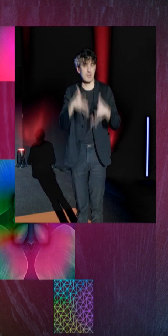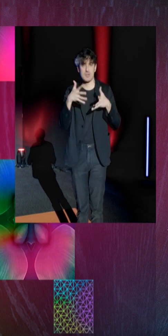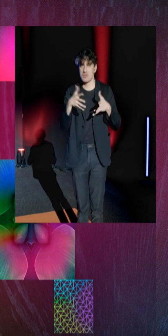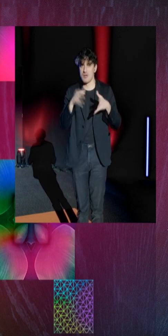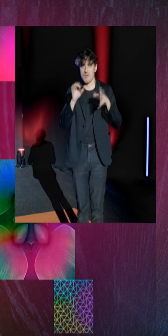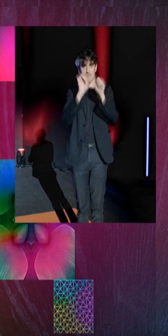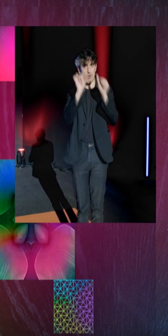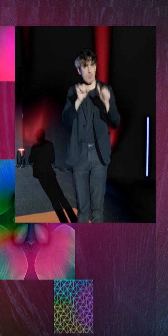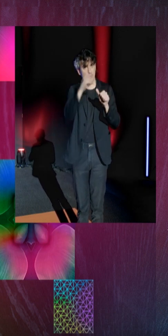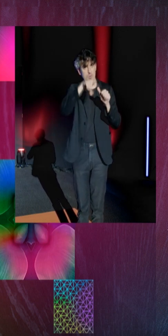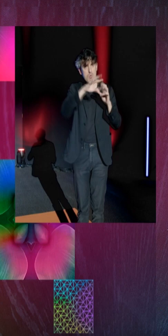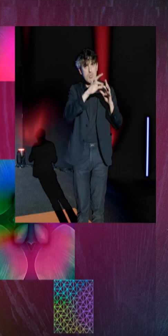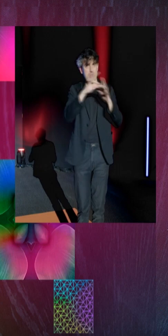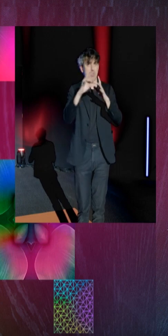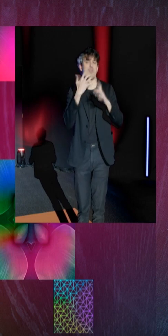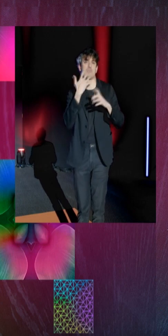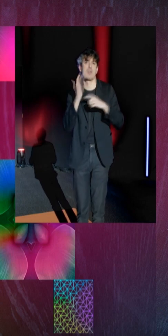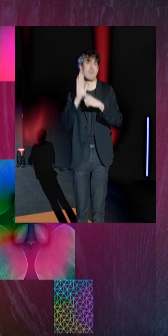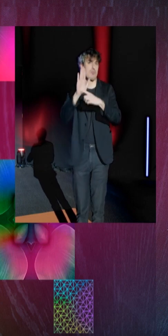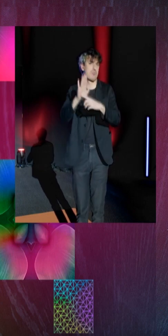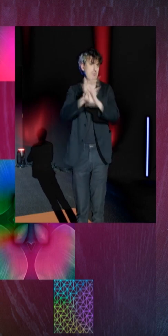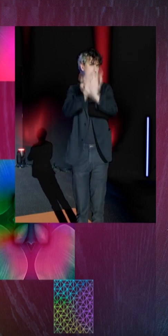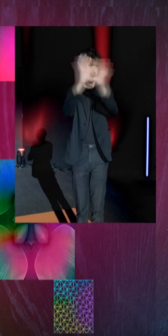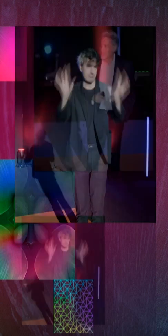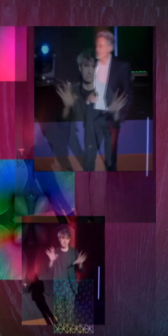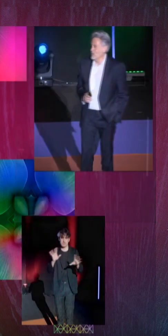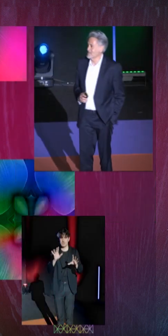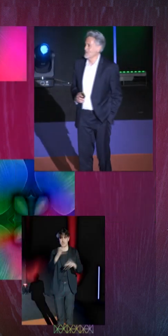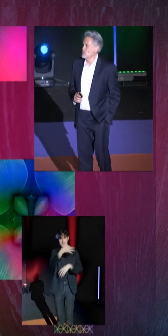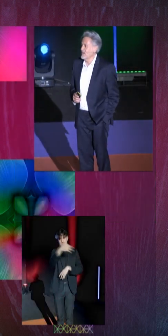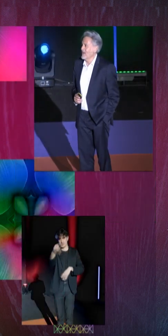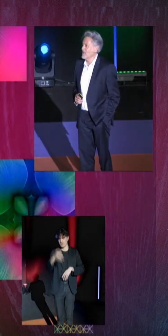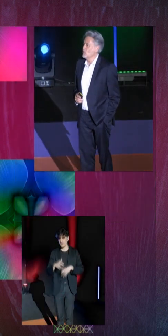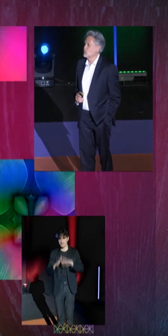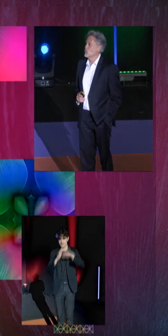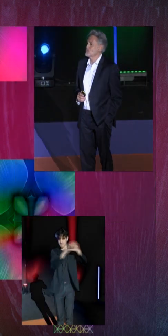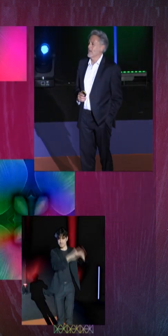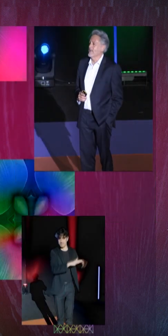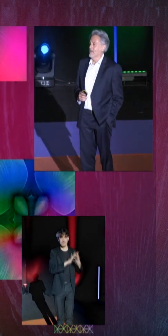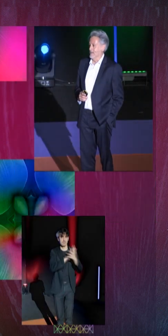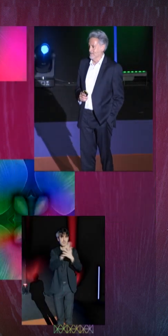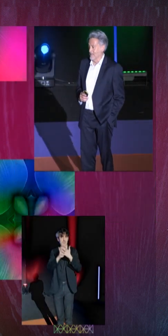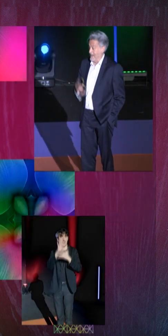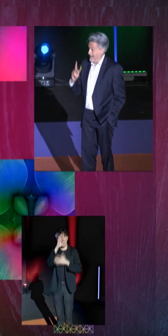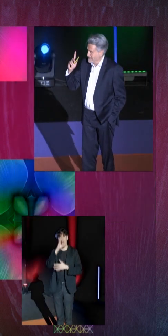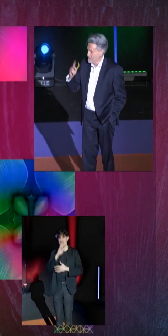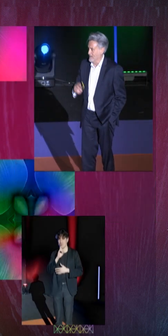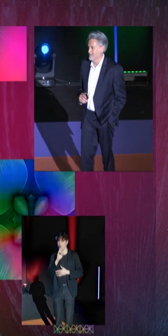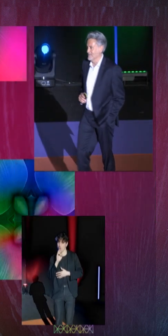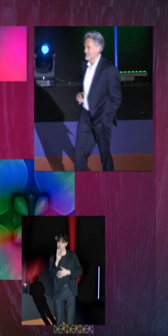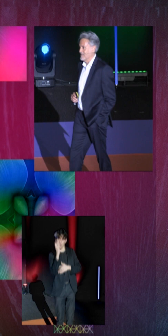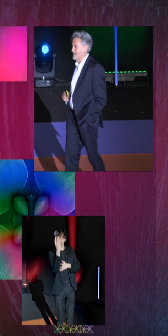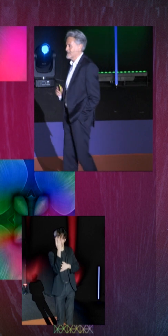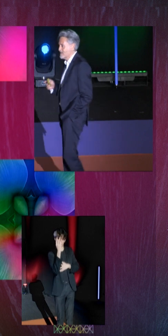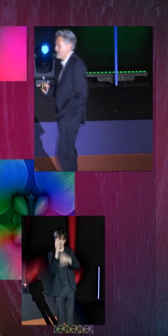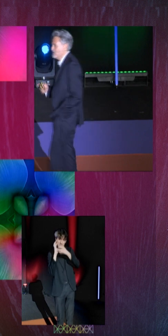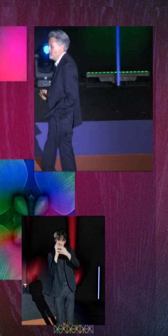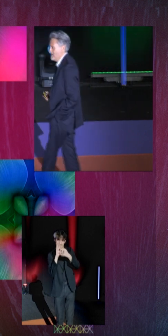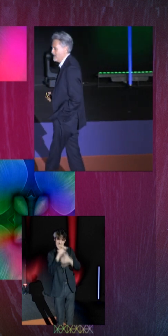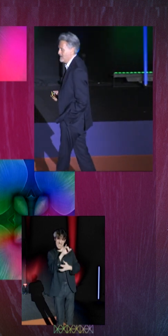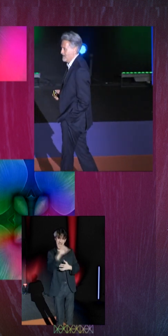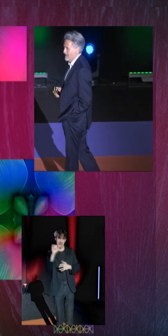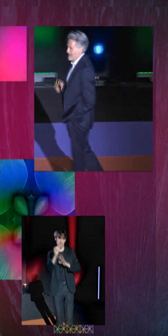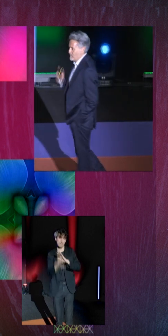en que lidera con el ejemplo yo creo que es excepcional bueno hemos hablado al principio de que estamos en el año dos de la ía generativa es decir y este